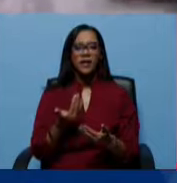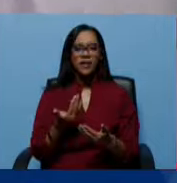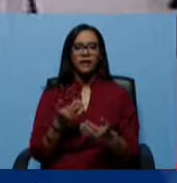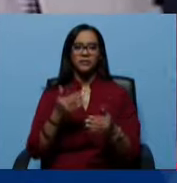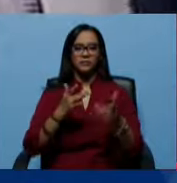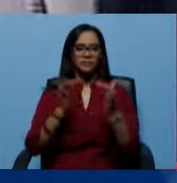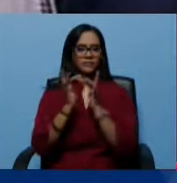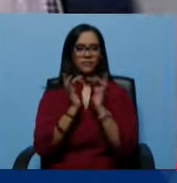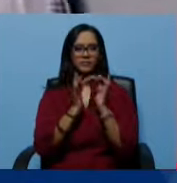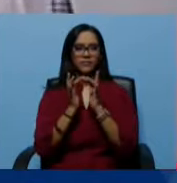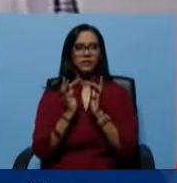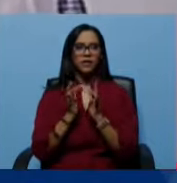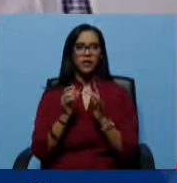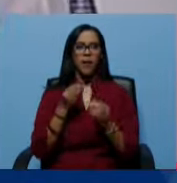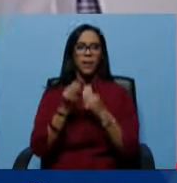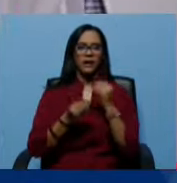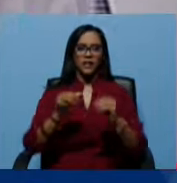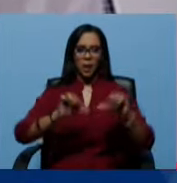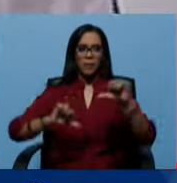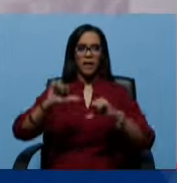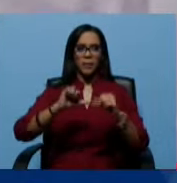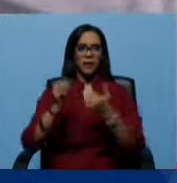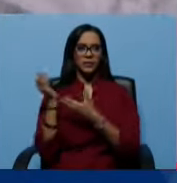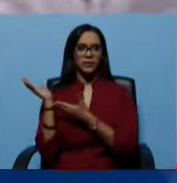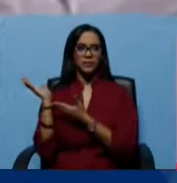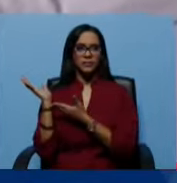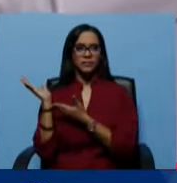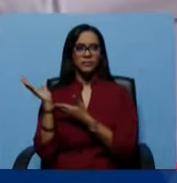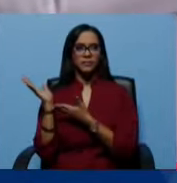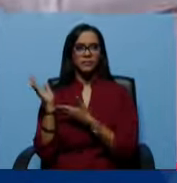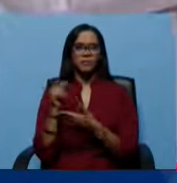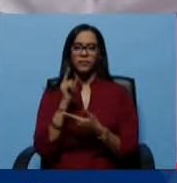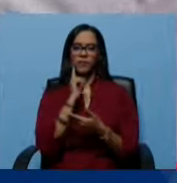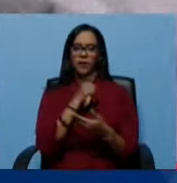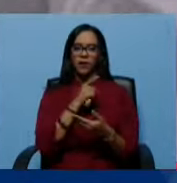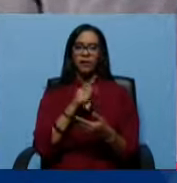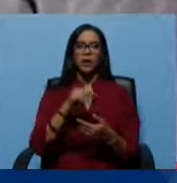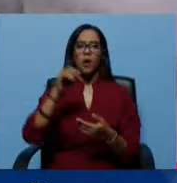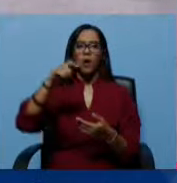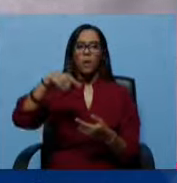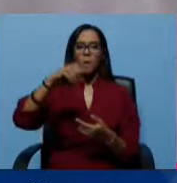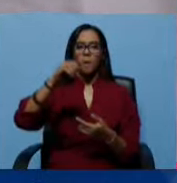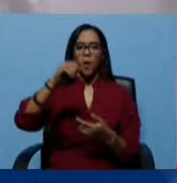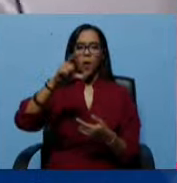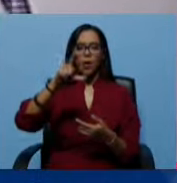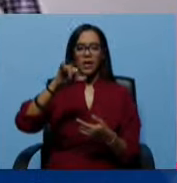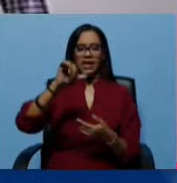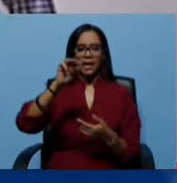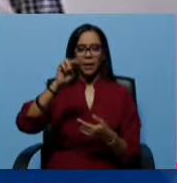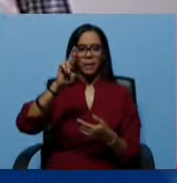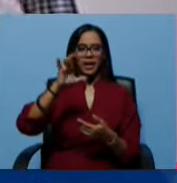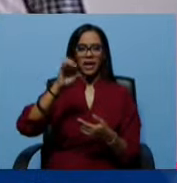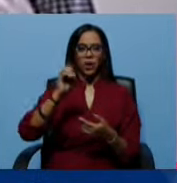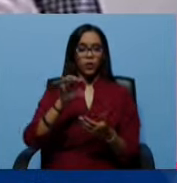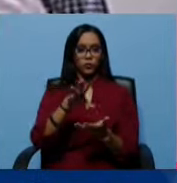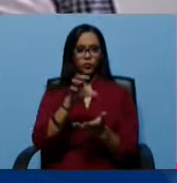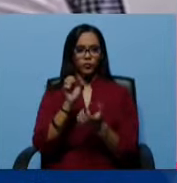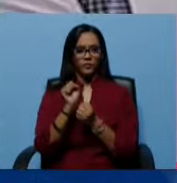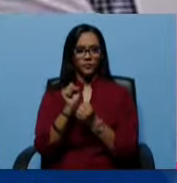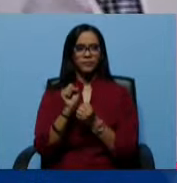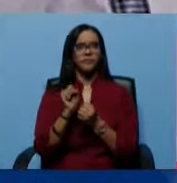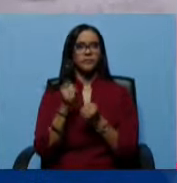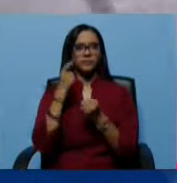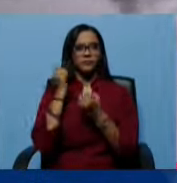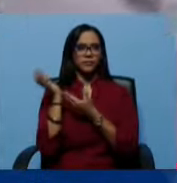Como por ejemplo, vamos a hacer el siguiente experimento. Esto que tenemos aquí se llama polímero superabsorbente, ¿verdad? Agrégalo aquí, por